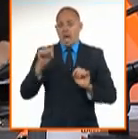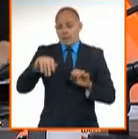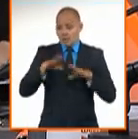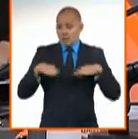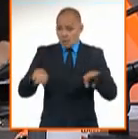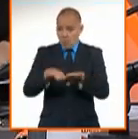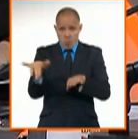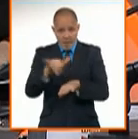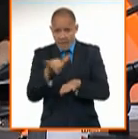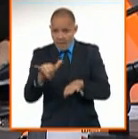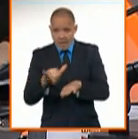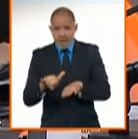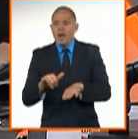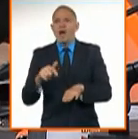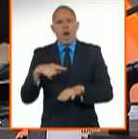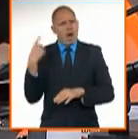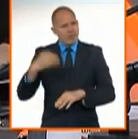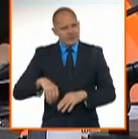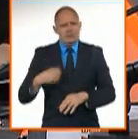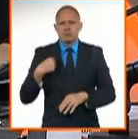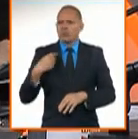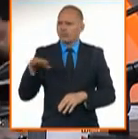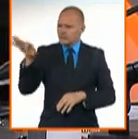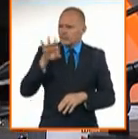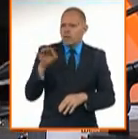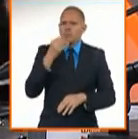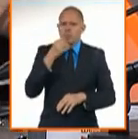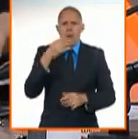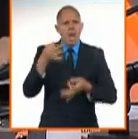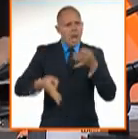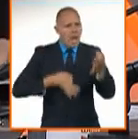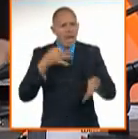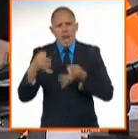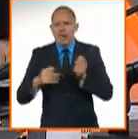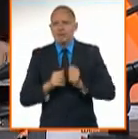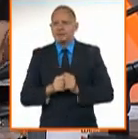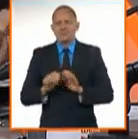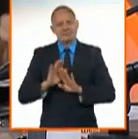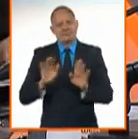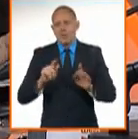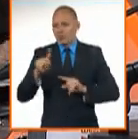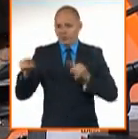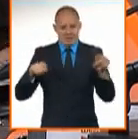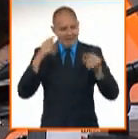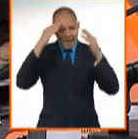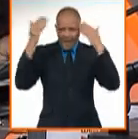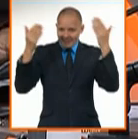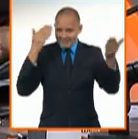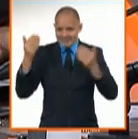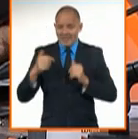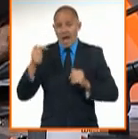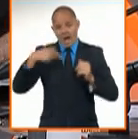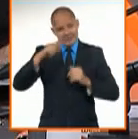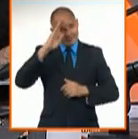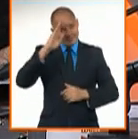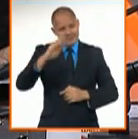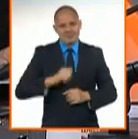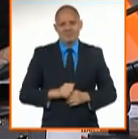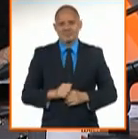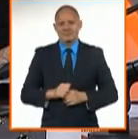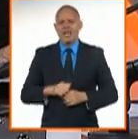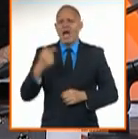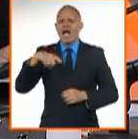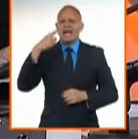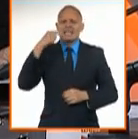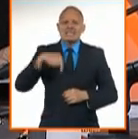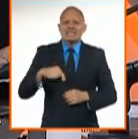cuando sea necesario seguir ampliando esta información gracias a ustedes nosotros nos despedimos con nuestras imágenes